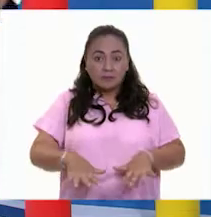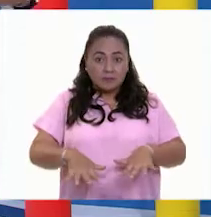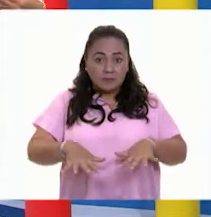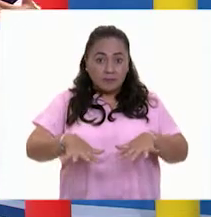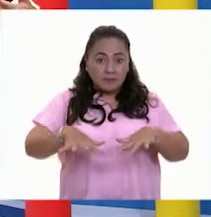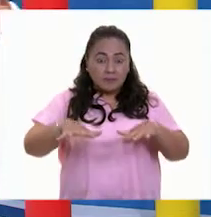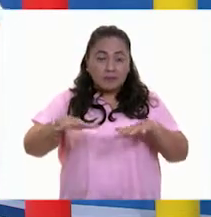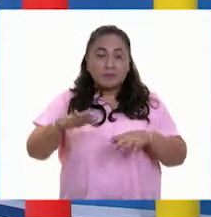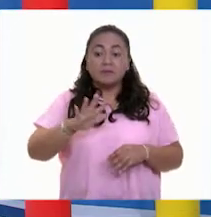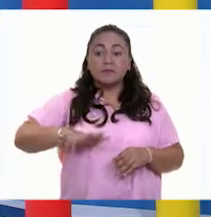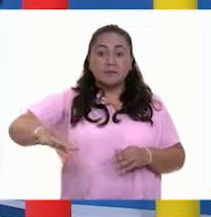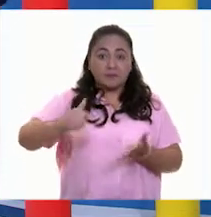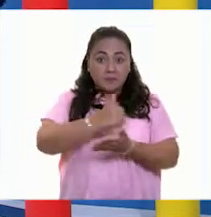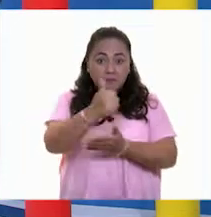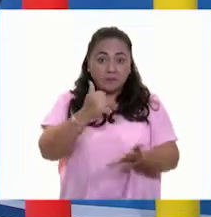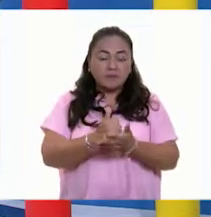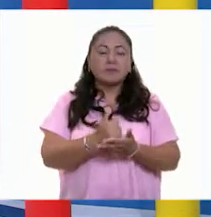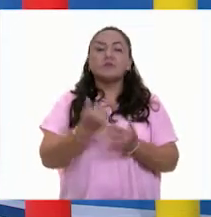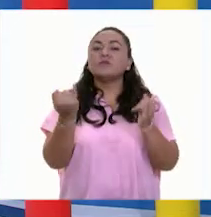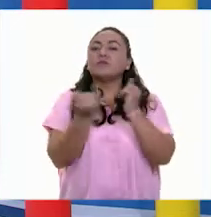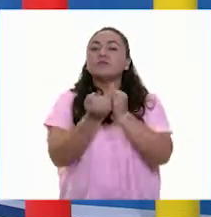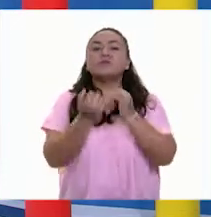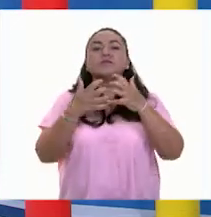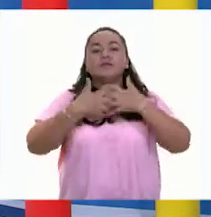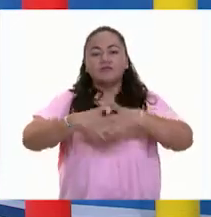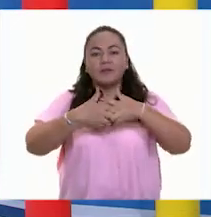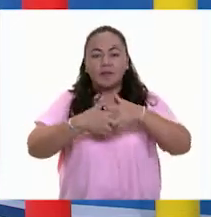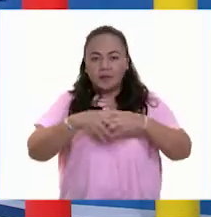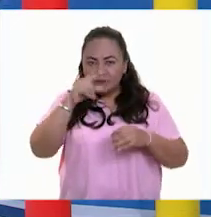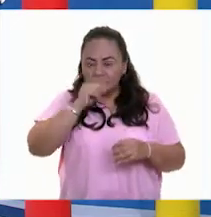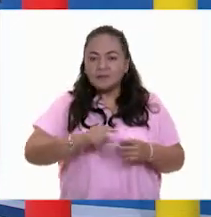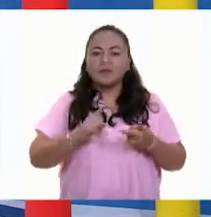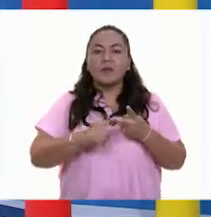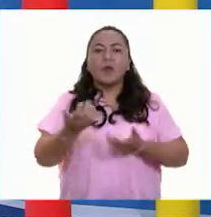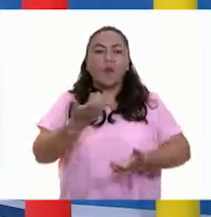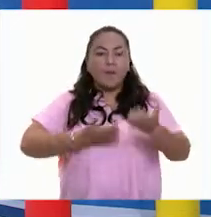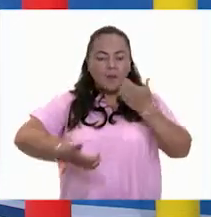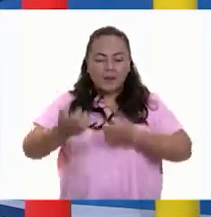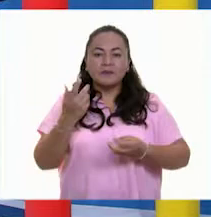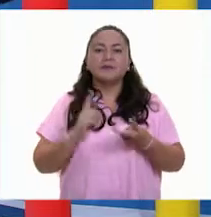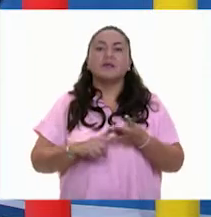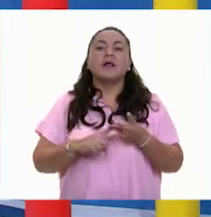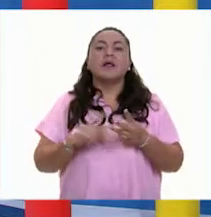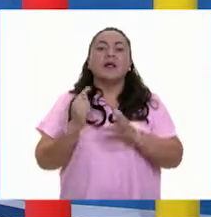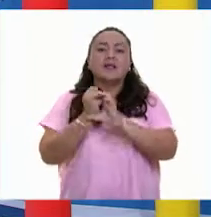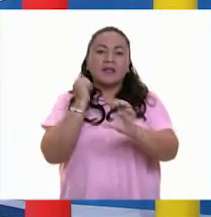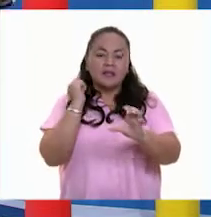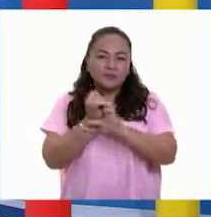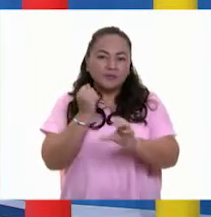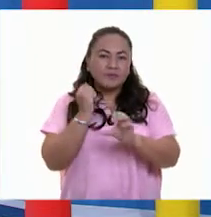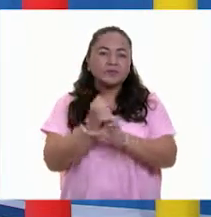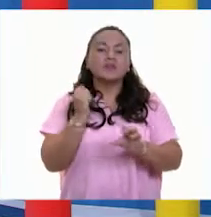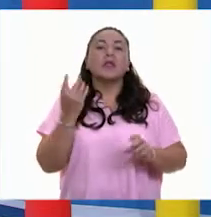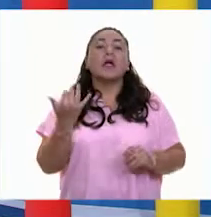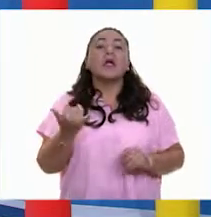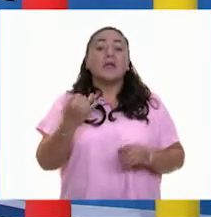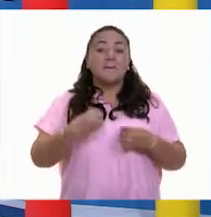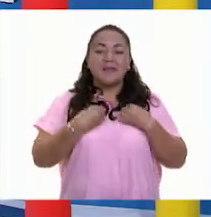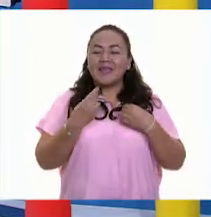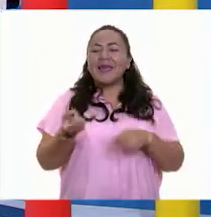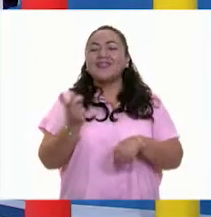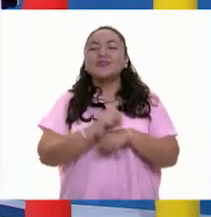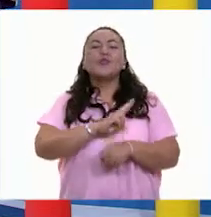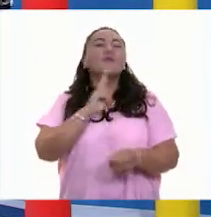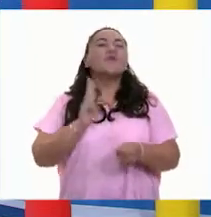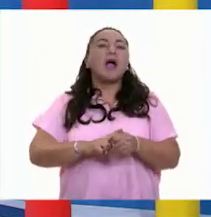en las zonas urbanas, se afecta la actividad industrial, el comercio, el transporte y, en general, la vida cotidiana